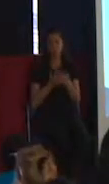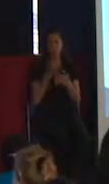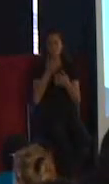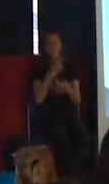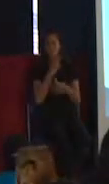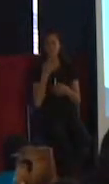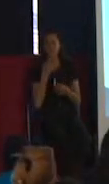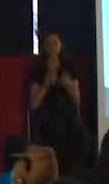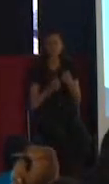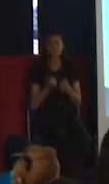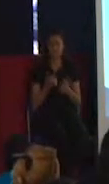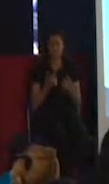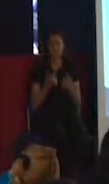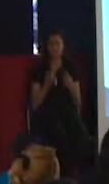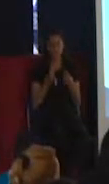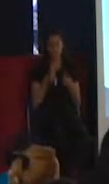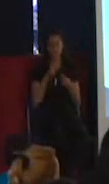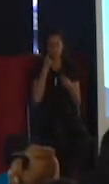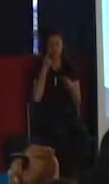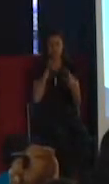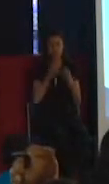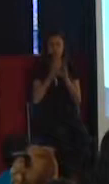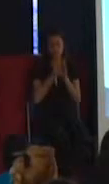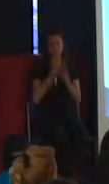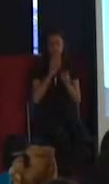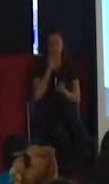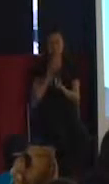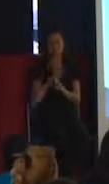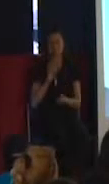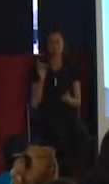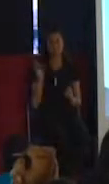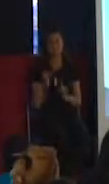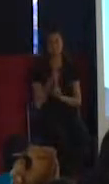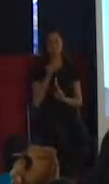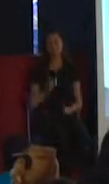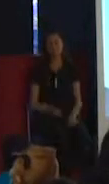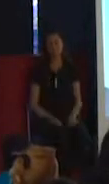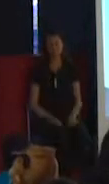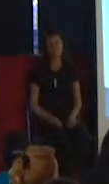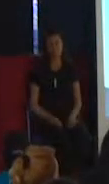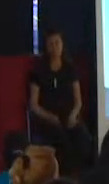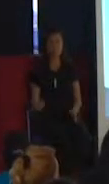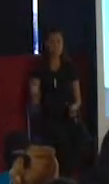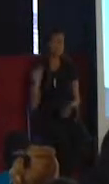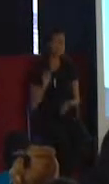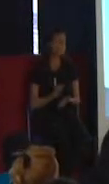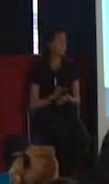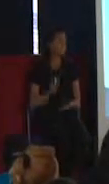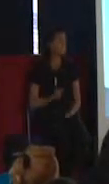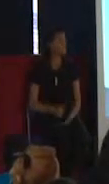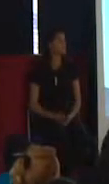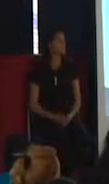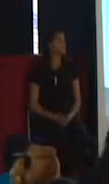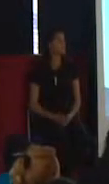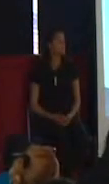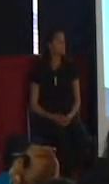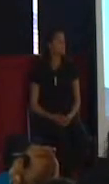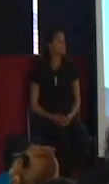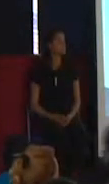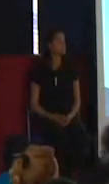comprometer para lograr este objetivo de la ley. ¿Sí? Por ello, el Estado